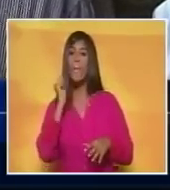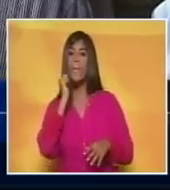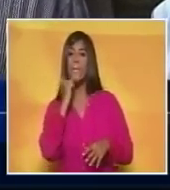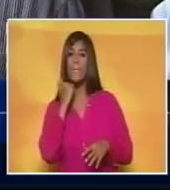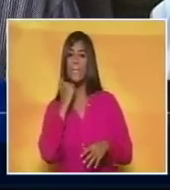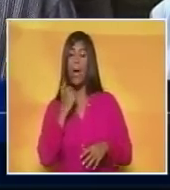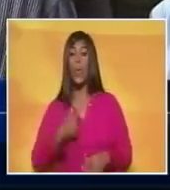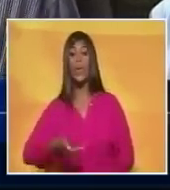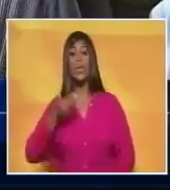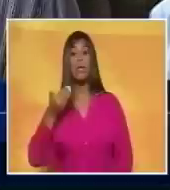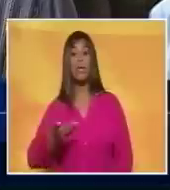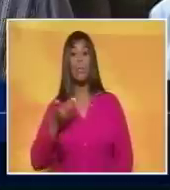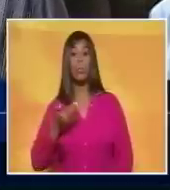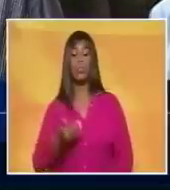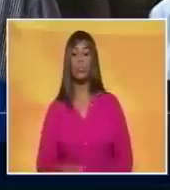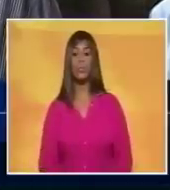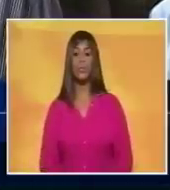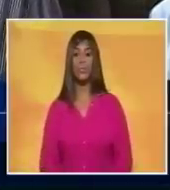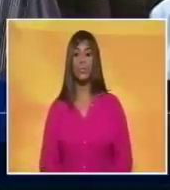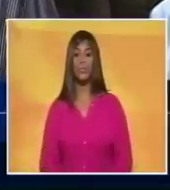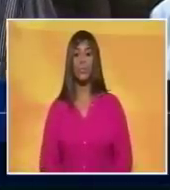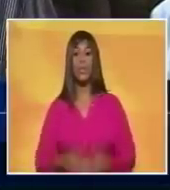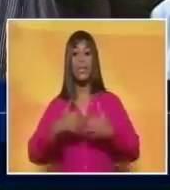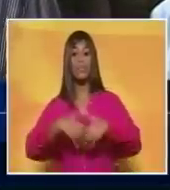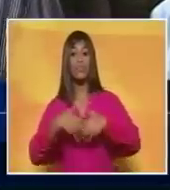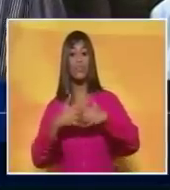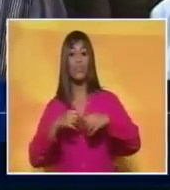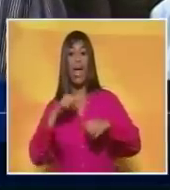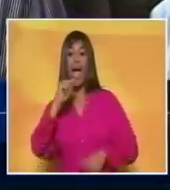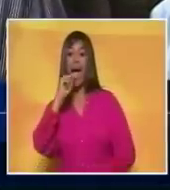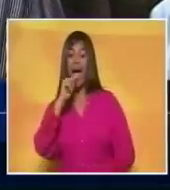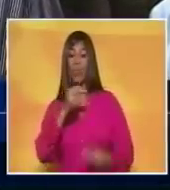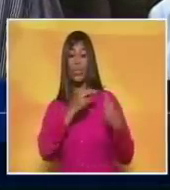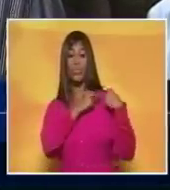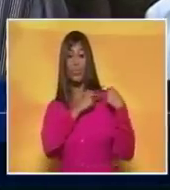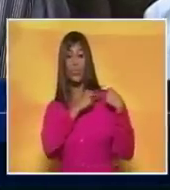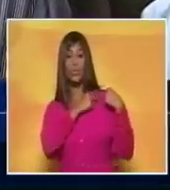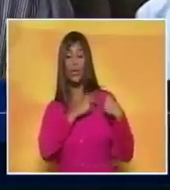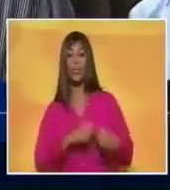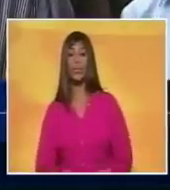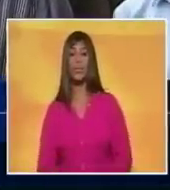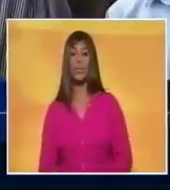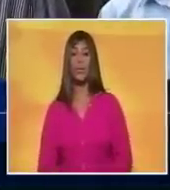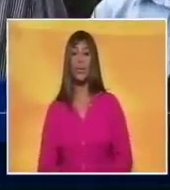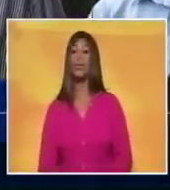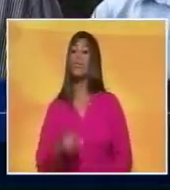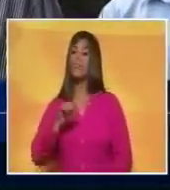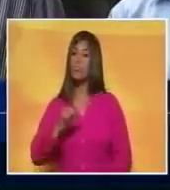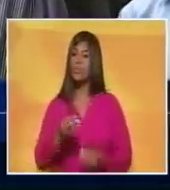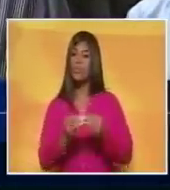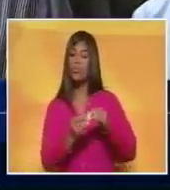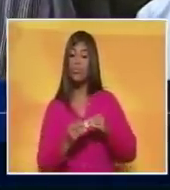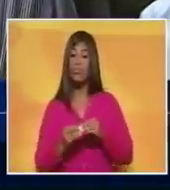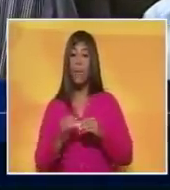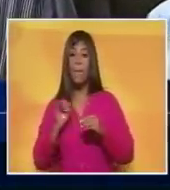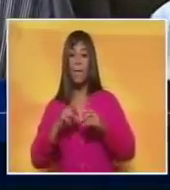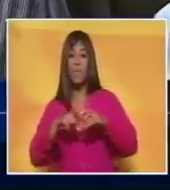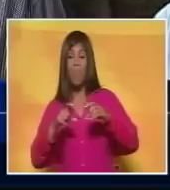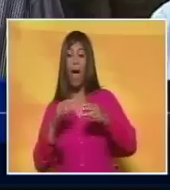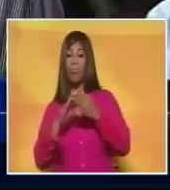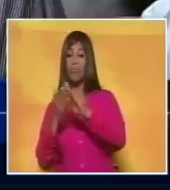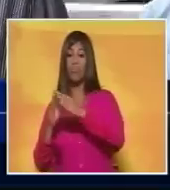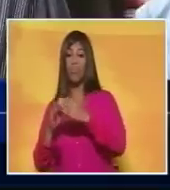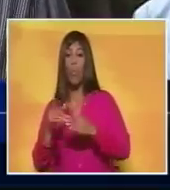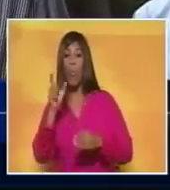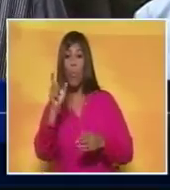Es importante que venga Hidrocapital y tome cartas en el asunto, sino la misma Consejo